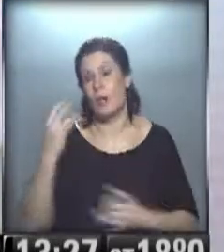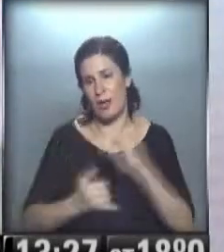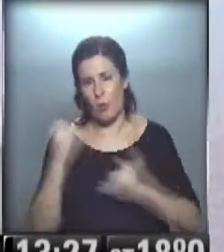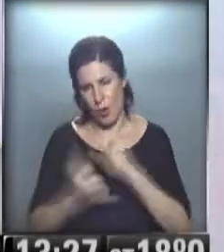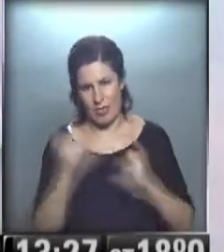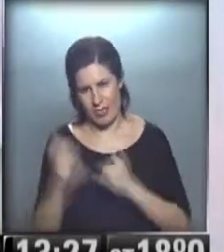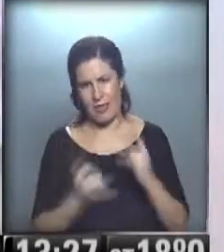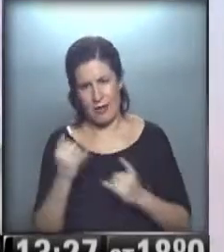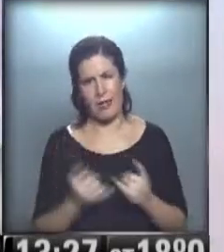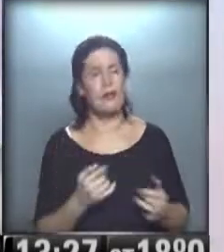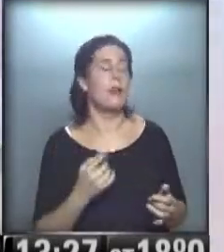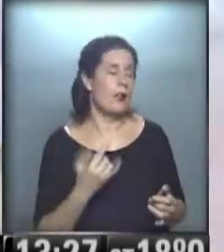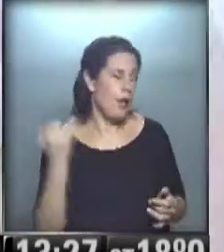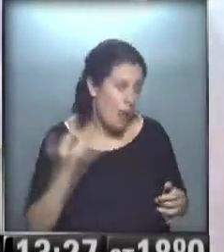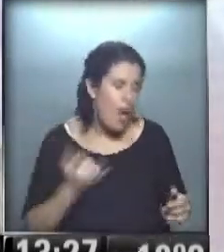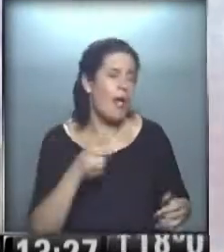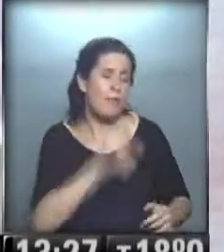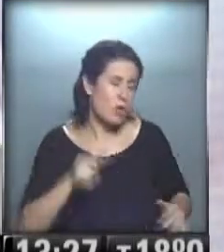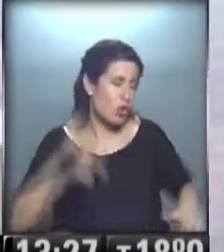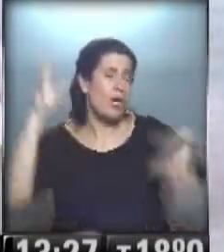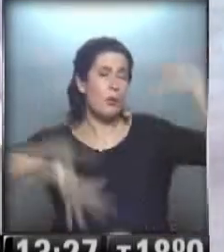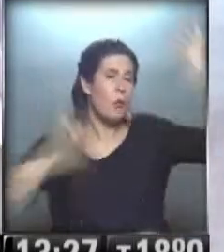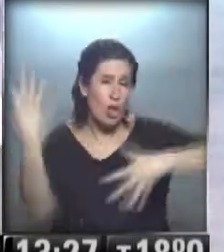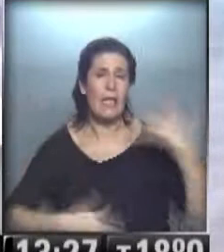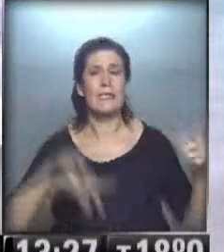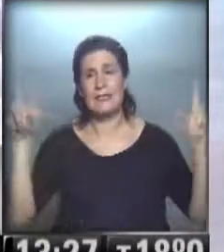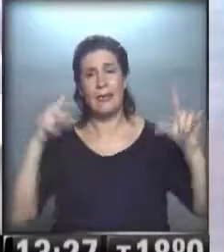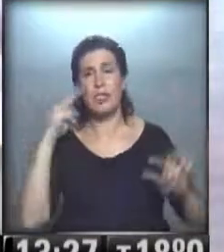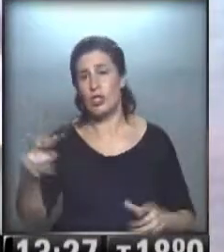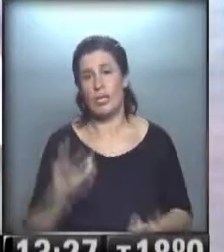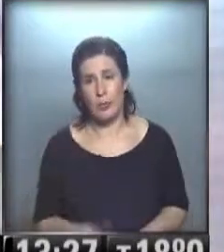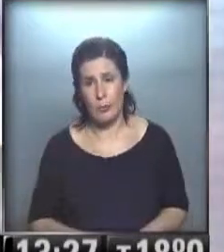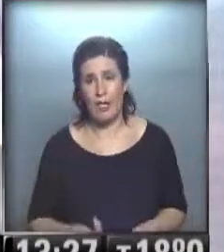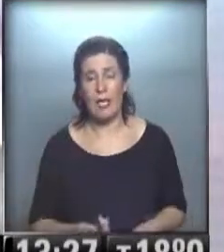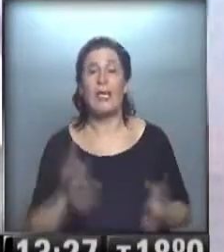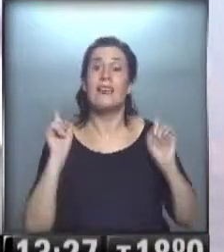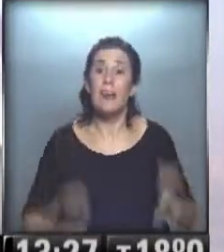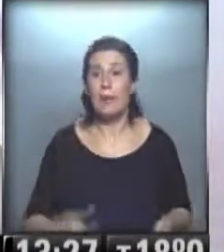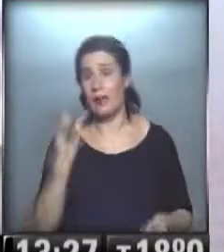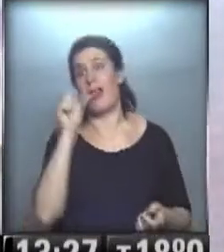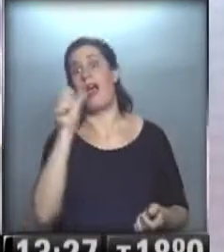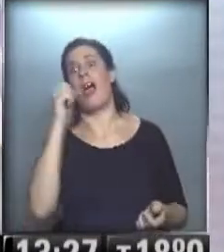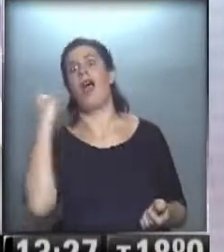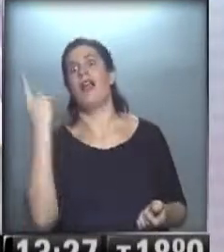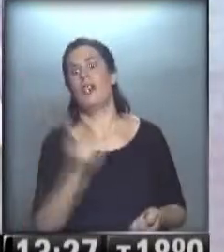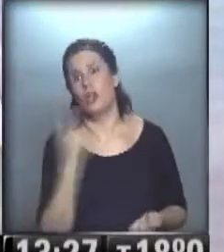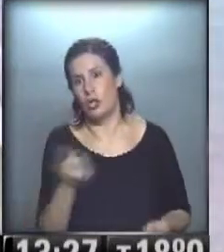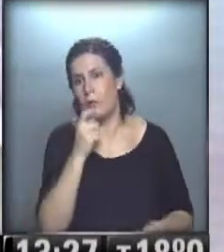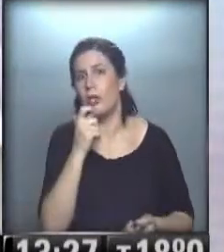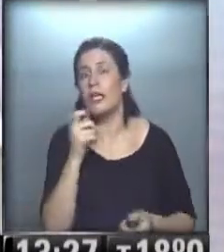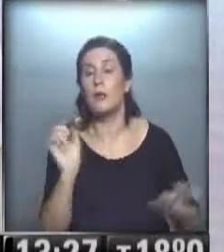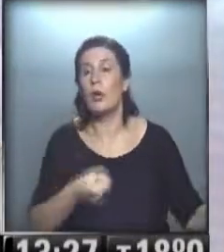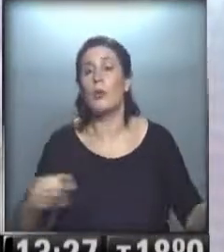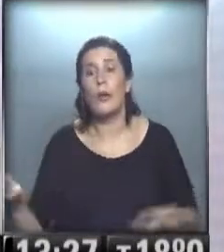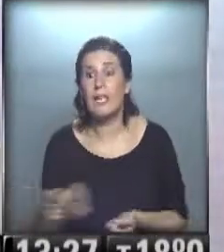lado, sí, hubo violentos, esto se vio en la televisión. Acá hay un tema importante que es el tema del alcohol. Les digo que Bariloche, por ejemplo, no se permitió